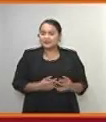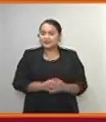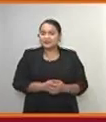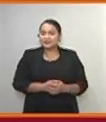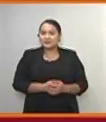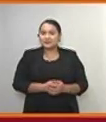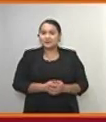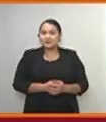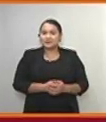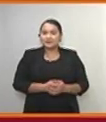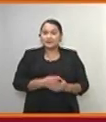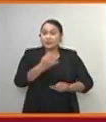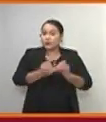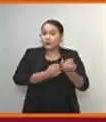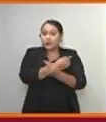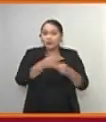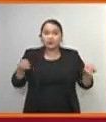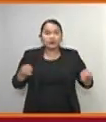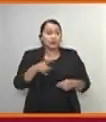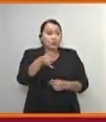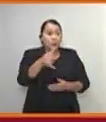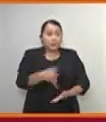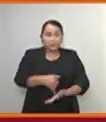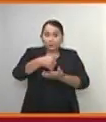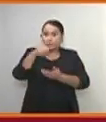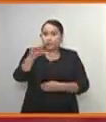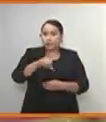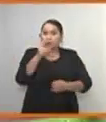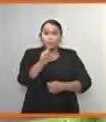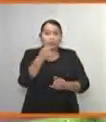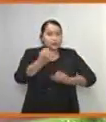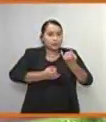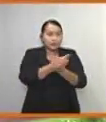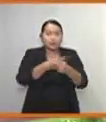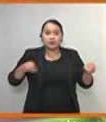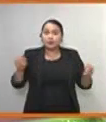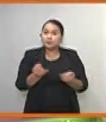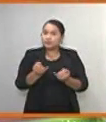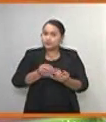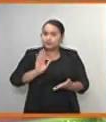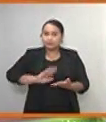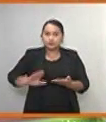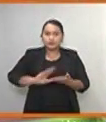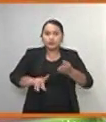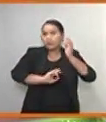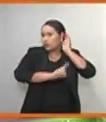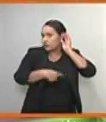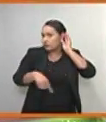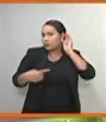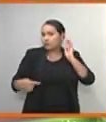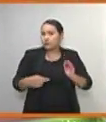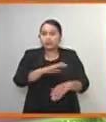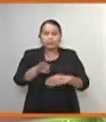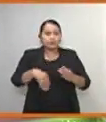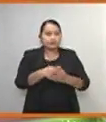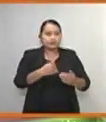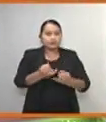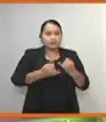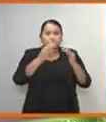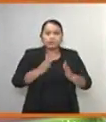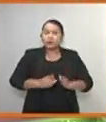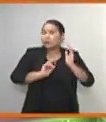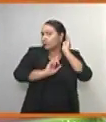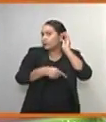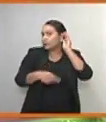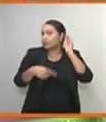Porque esta es jugada gratis. Tu premio de hoy es una jugada gratis al mismo monto que invertiste para la diaria. Y para todos nuestros jugadores de más